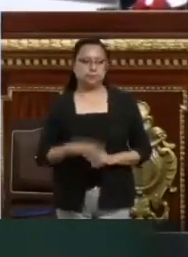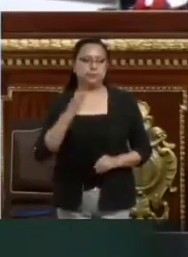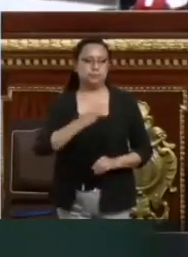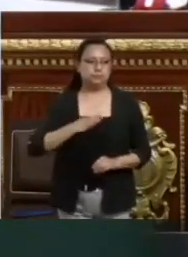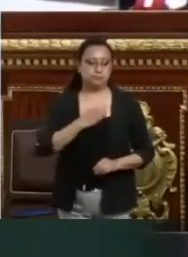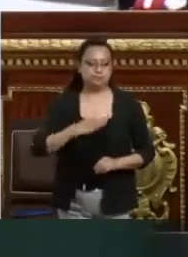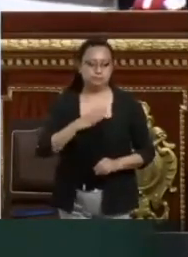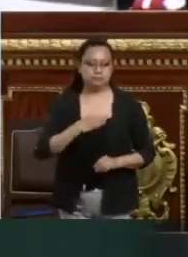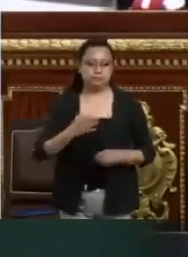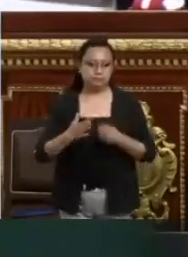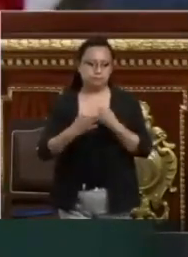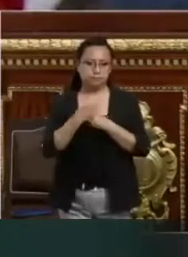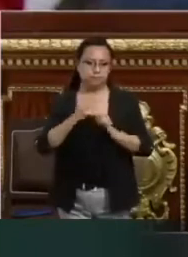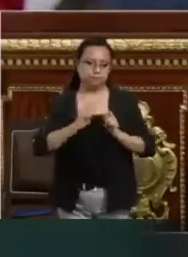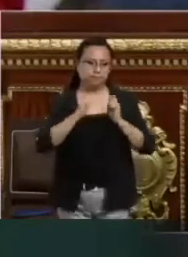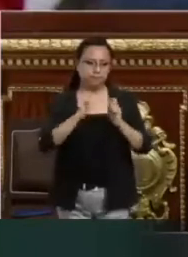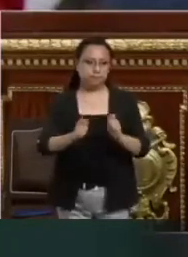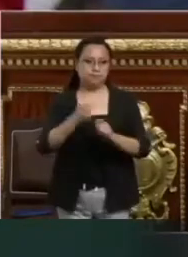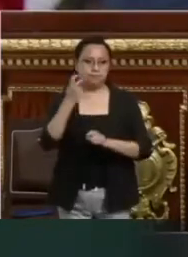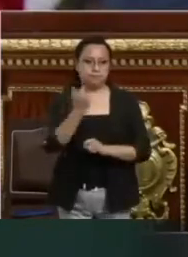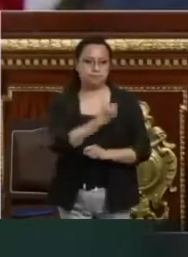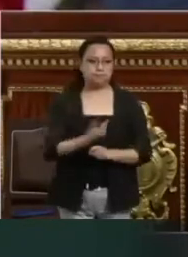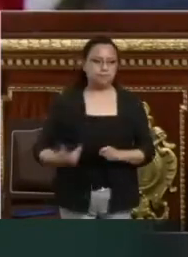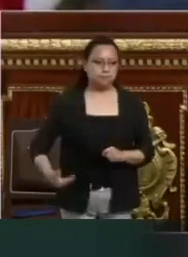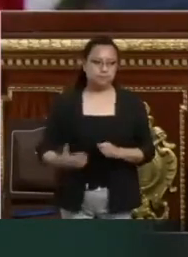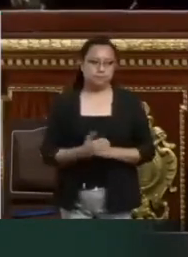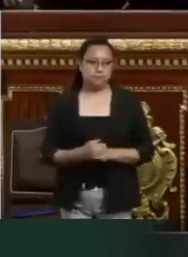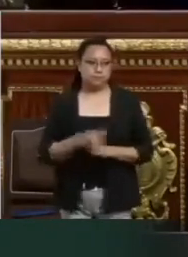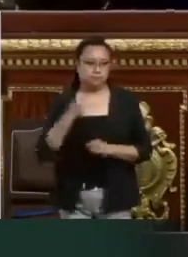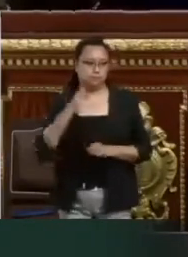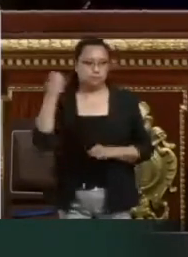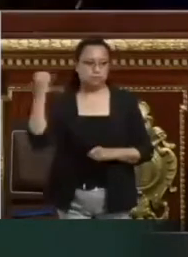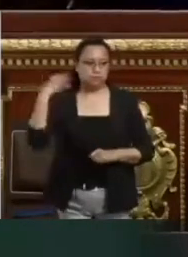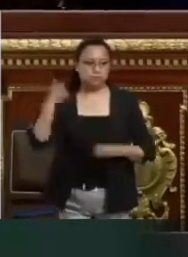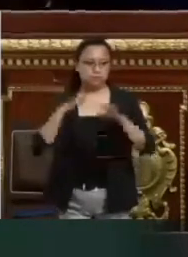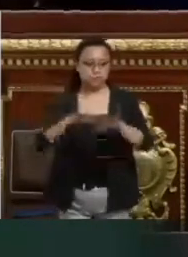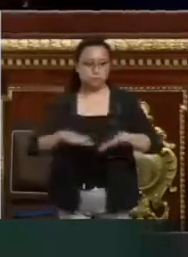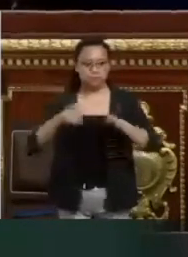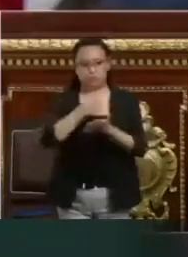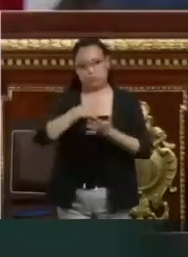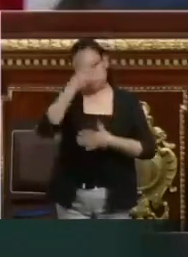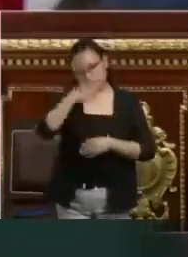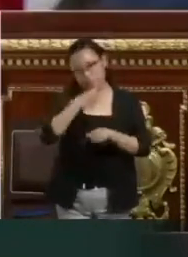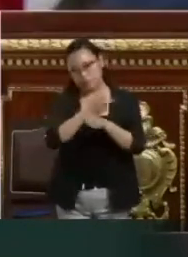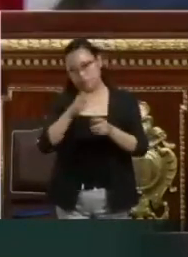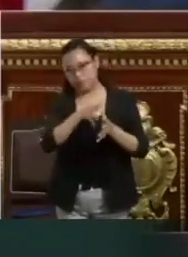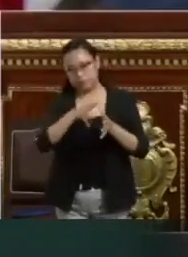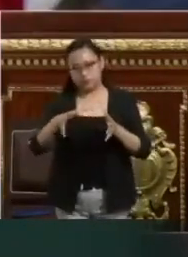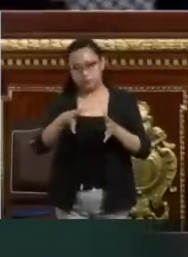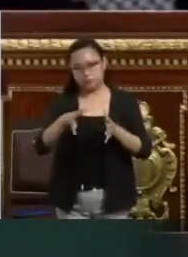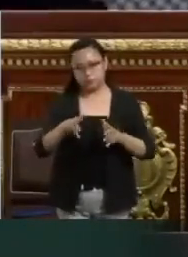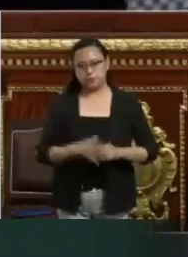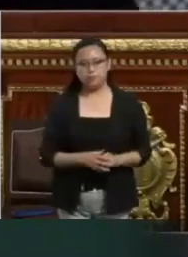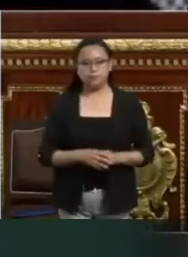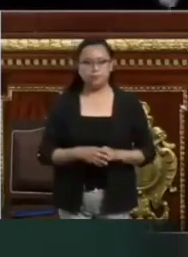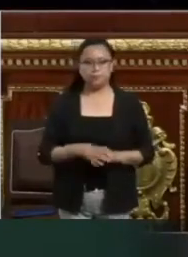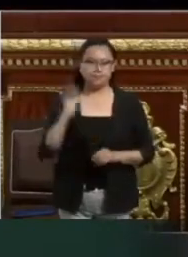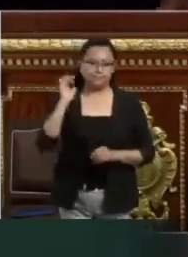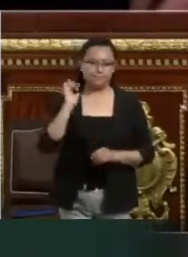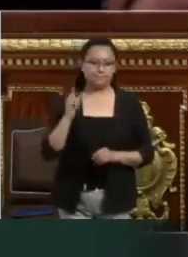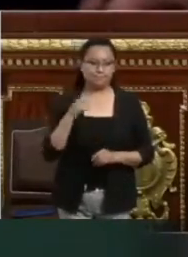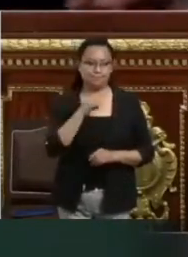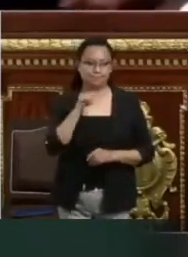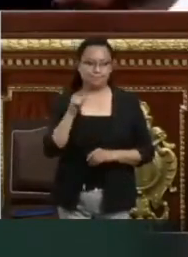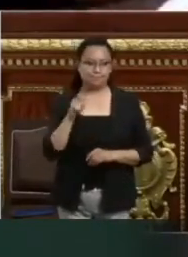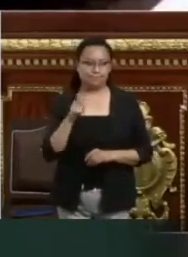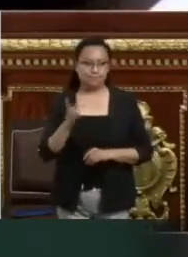activista en colectivos de defensa de los derechos humanos, cofundador de coaliciones para la defensa de derechos de la diversidad sexual, rendición de cuentas del